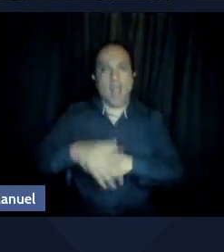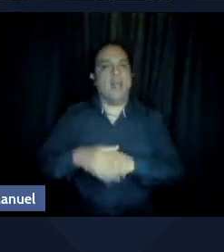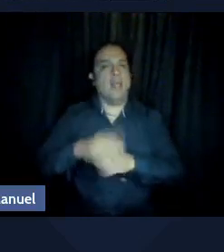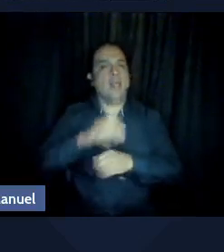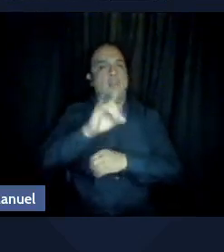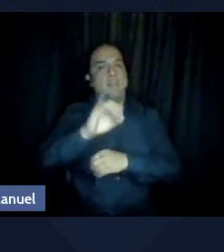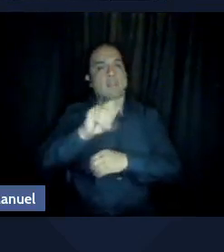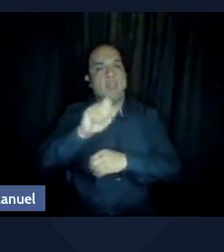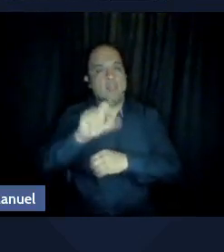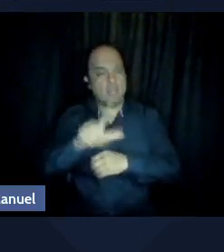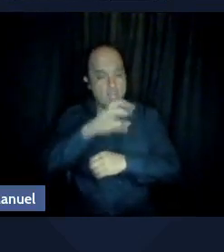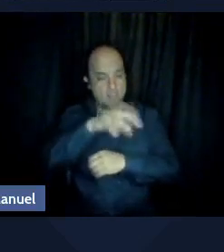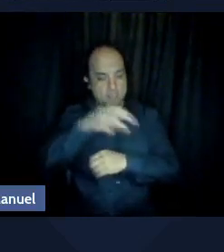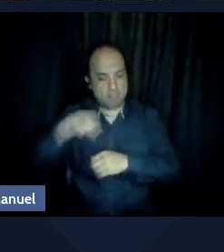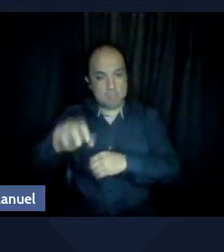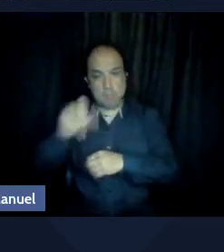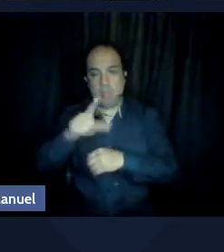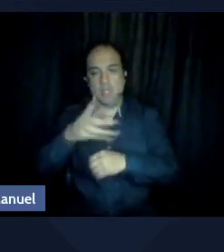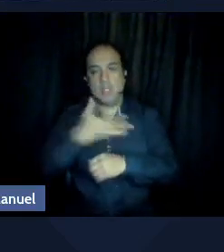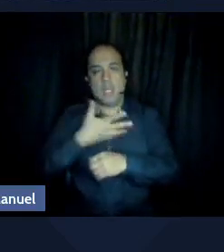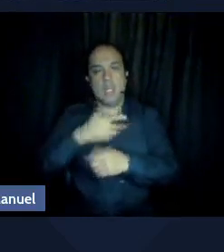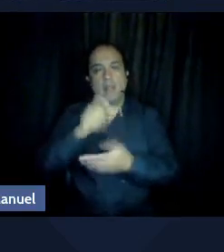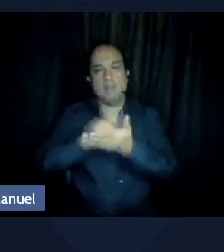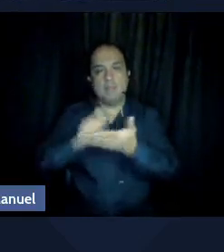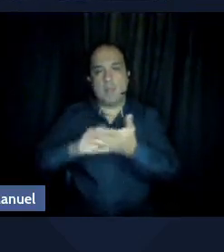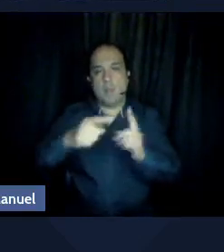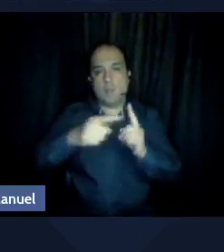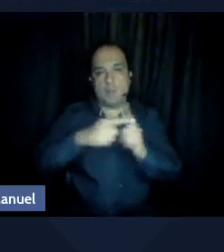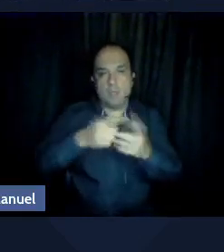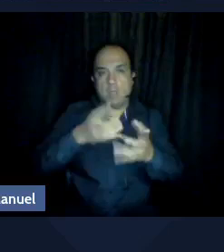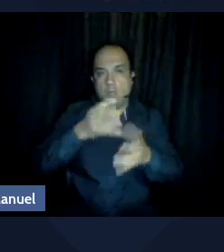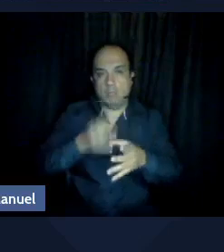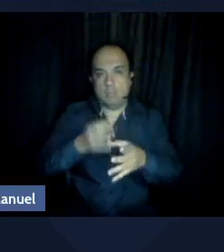de prescripción positiva, adquisitiva e